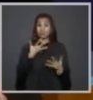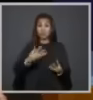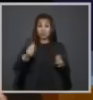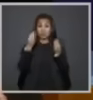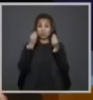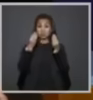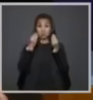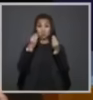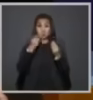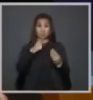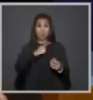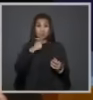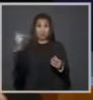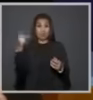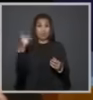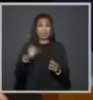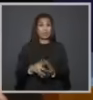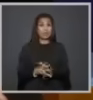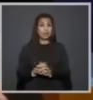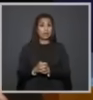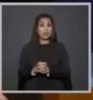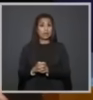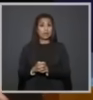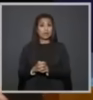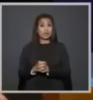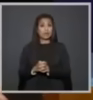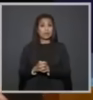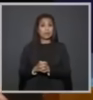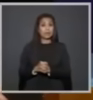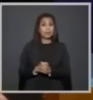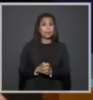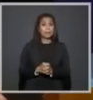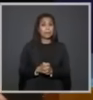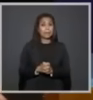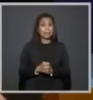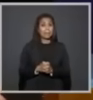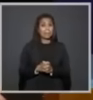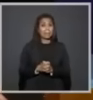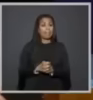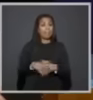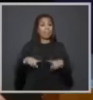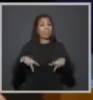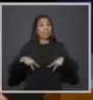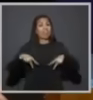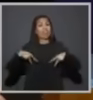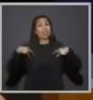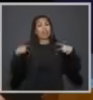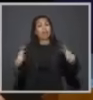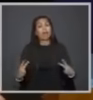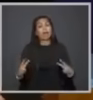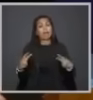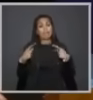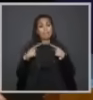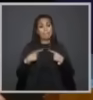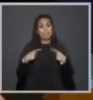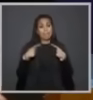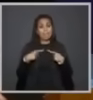Está muy debilitada la clase media, se han empeñado